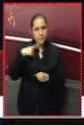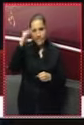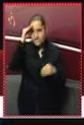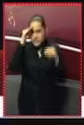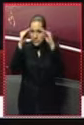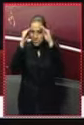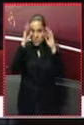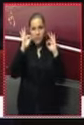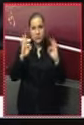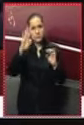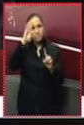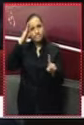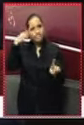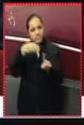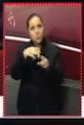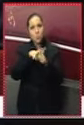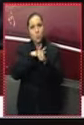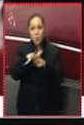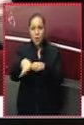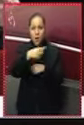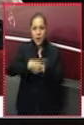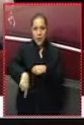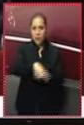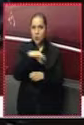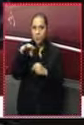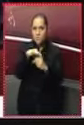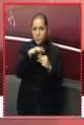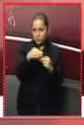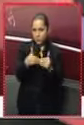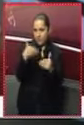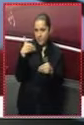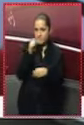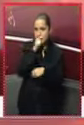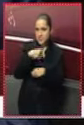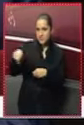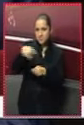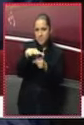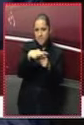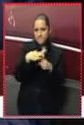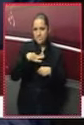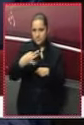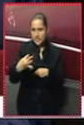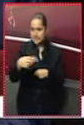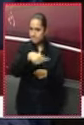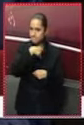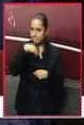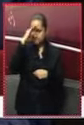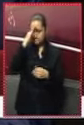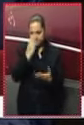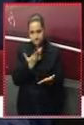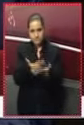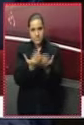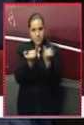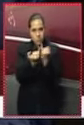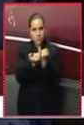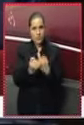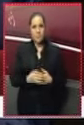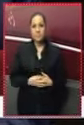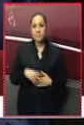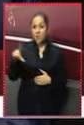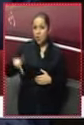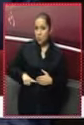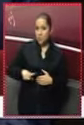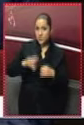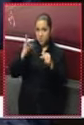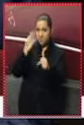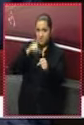cosa, los votos que obtuvimos en las urnas. El gobierno federal nos mintió